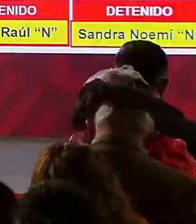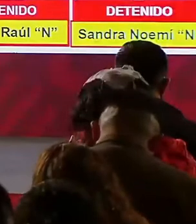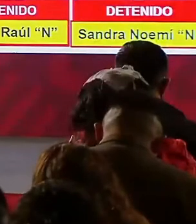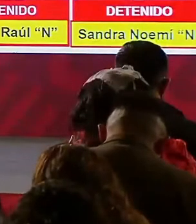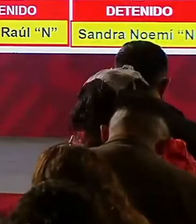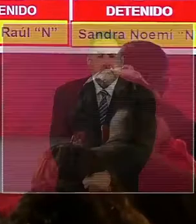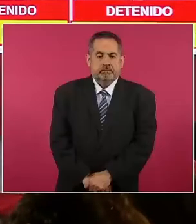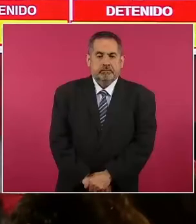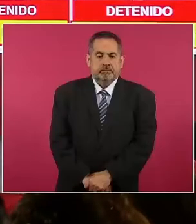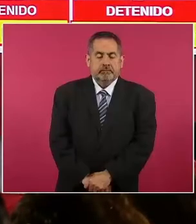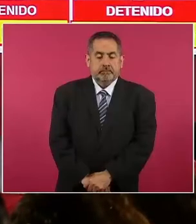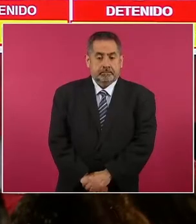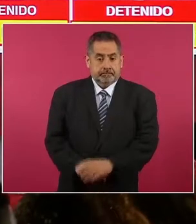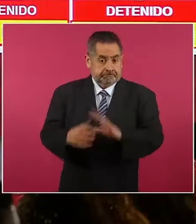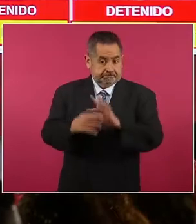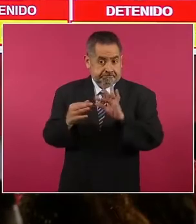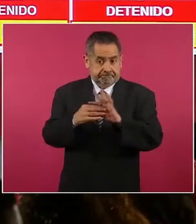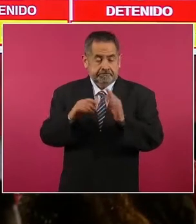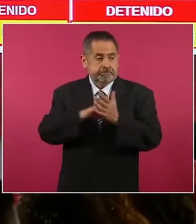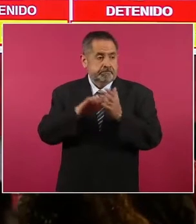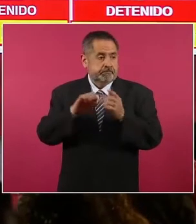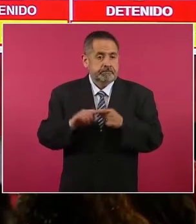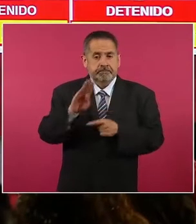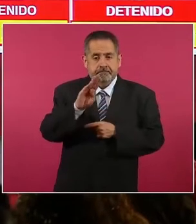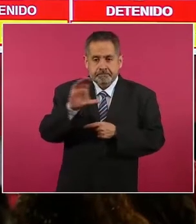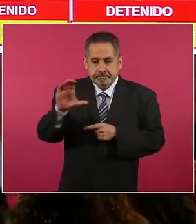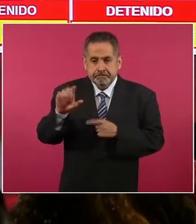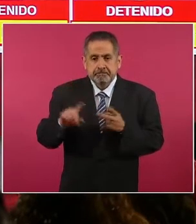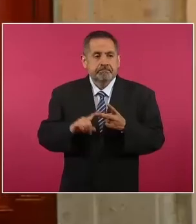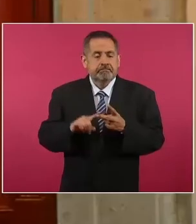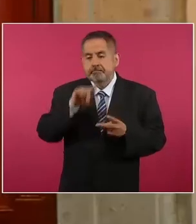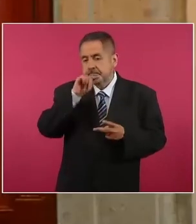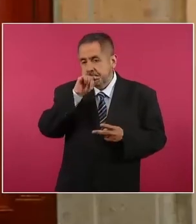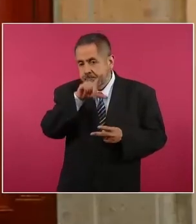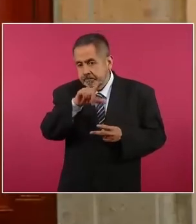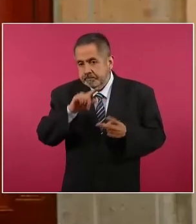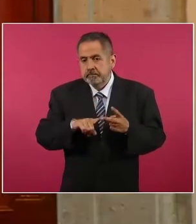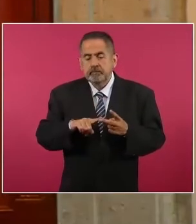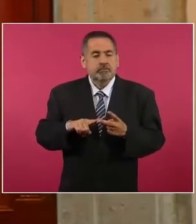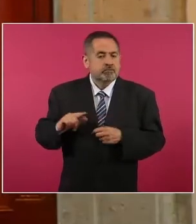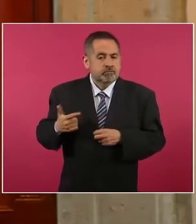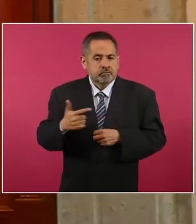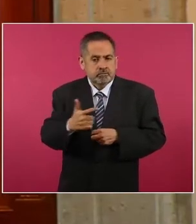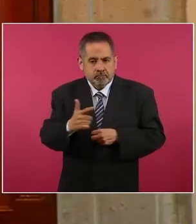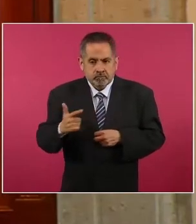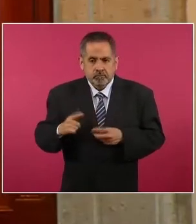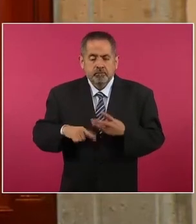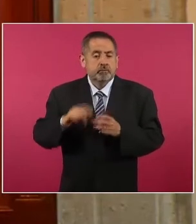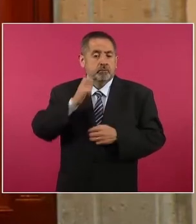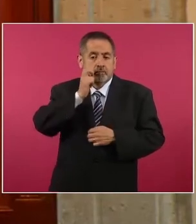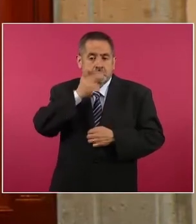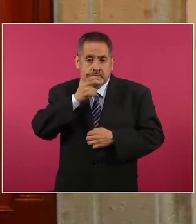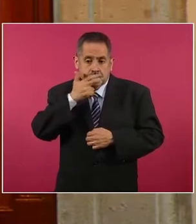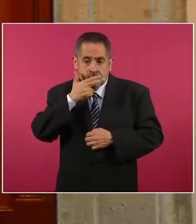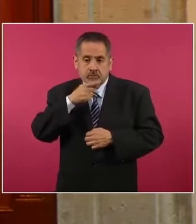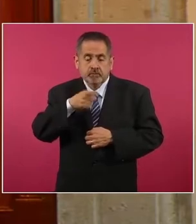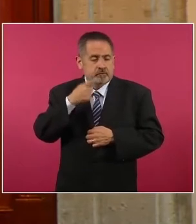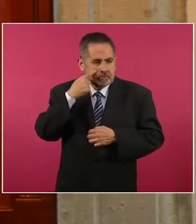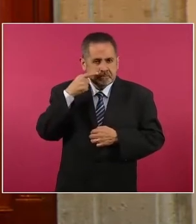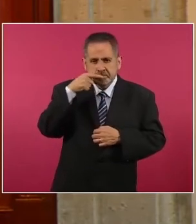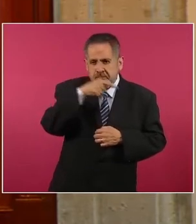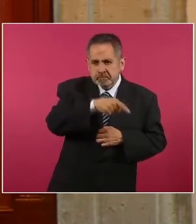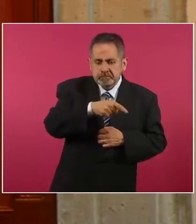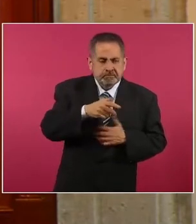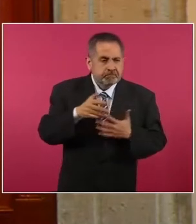que han habido en algunos estados, como Baja California, Jalisco, Guanajuato o Chihuahua, donde con ánimo de